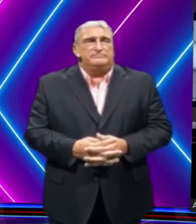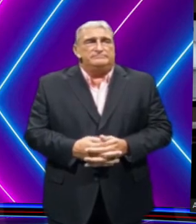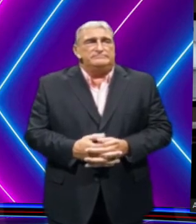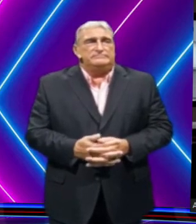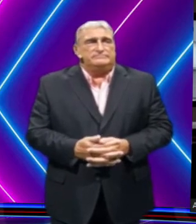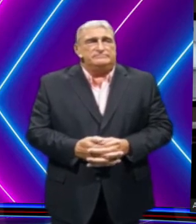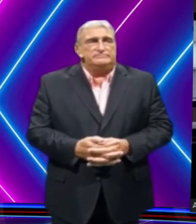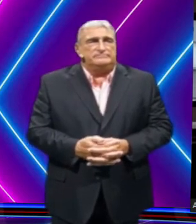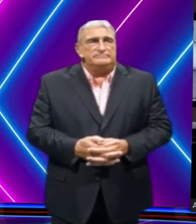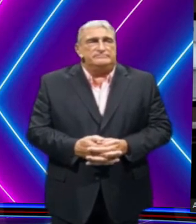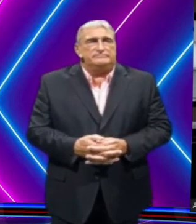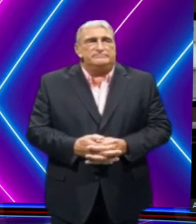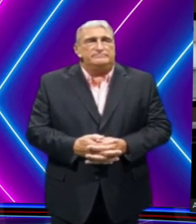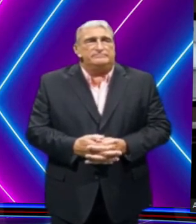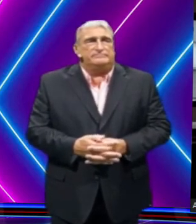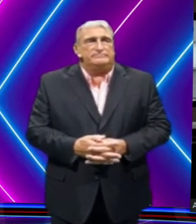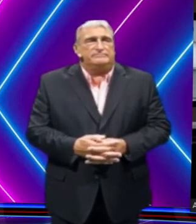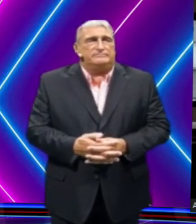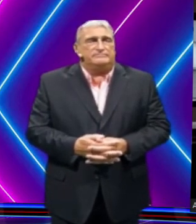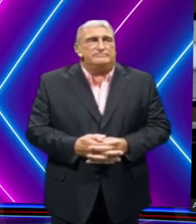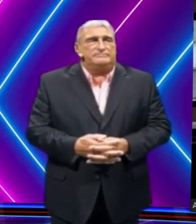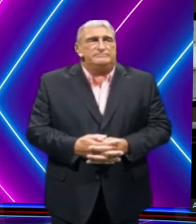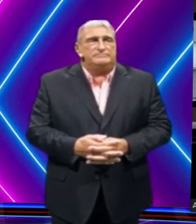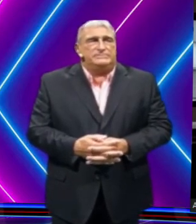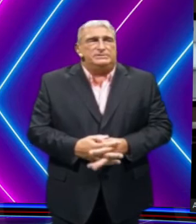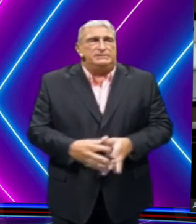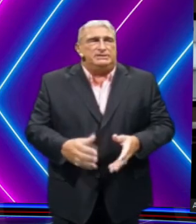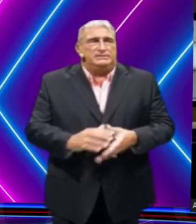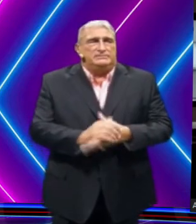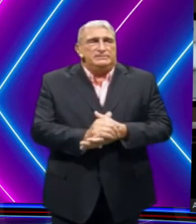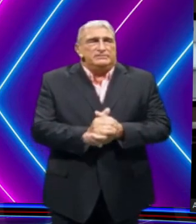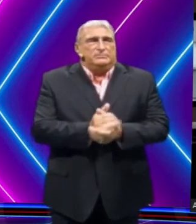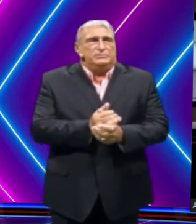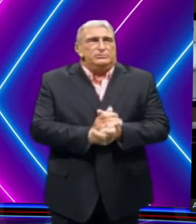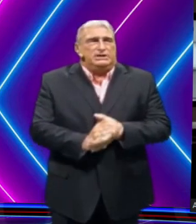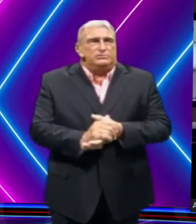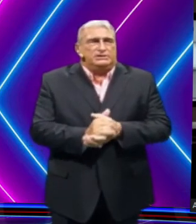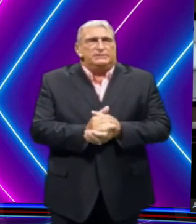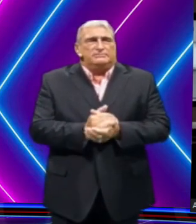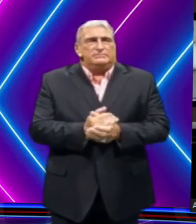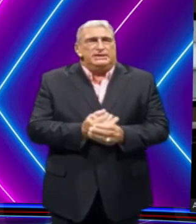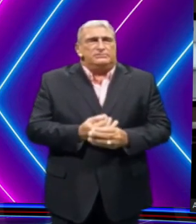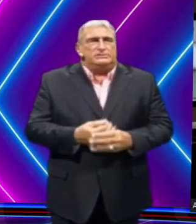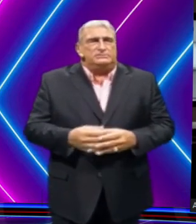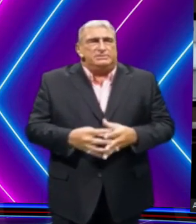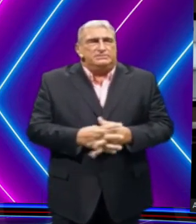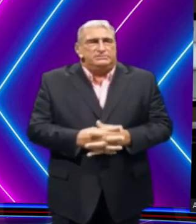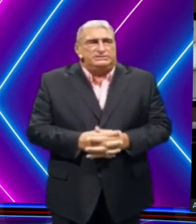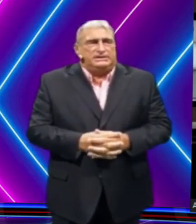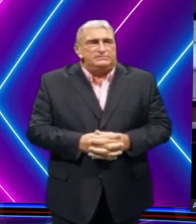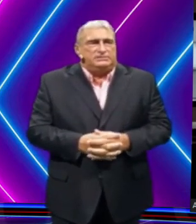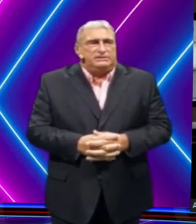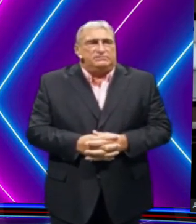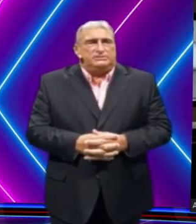quieran. Total, los inventos están a la orden del día. Totalmente. ¿Cómo vio lo de la Corte Suprema? Yo hice